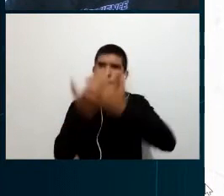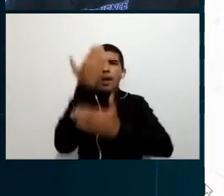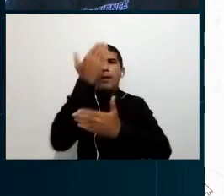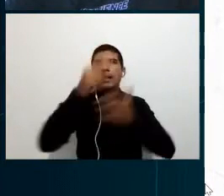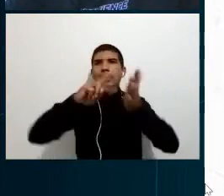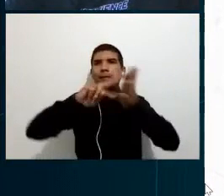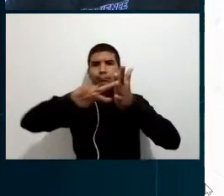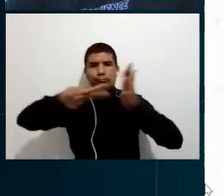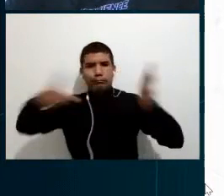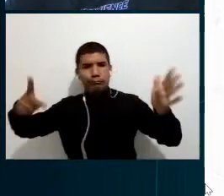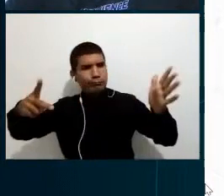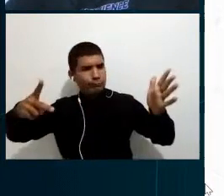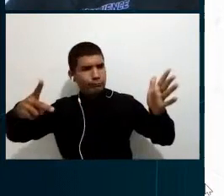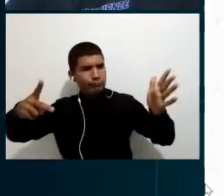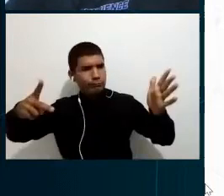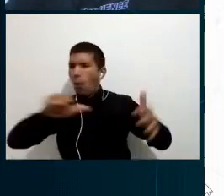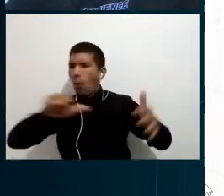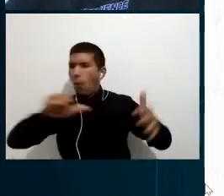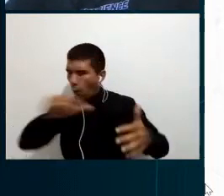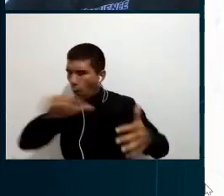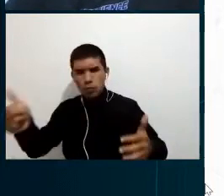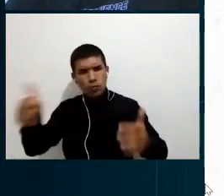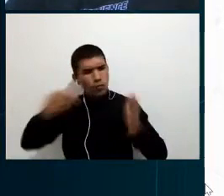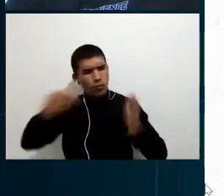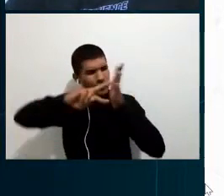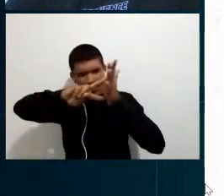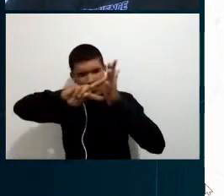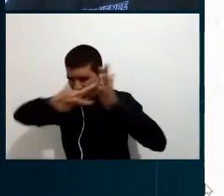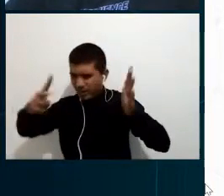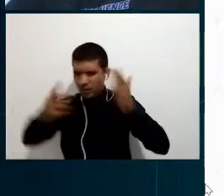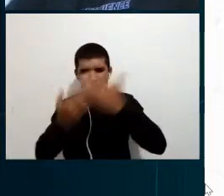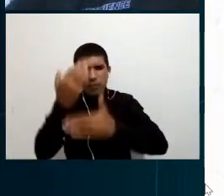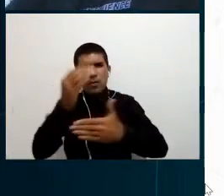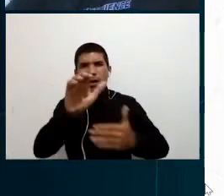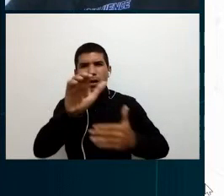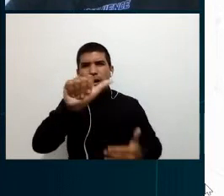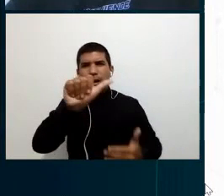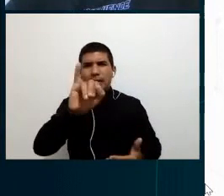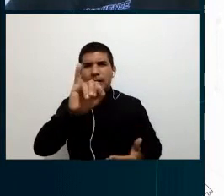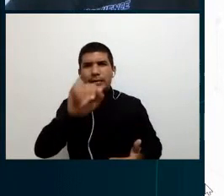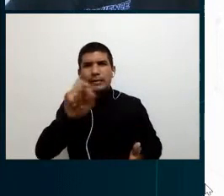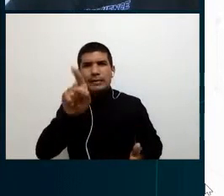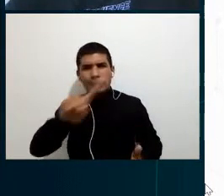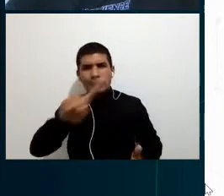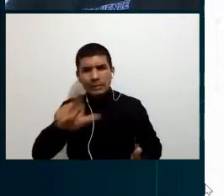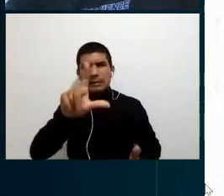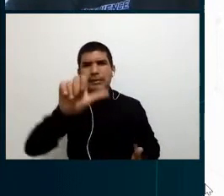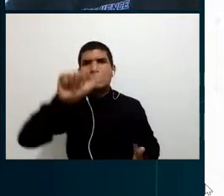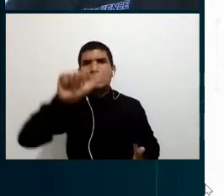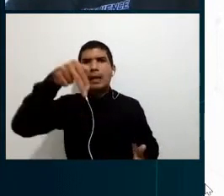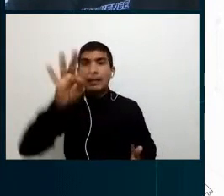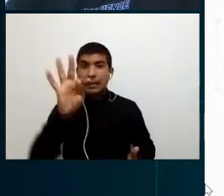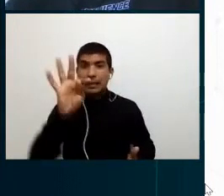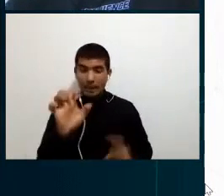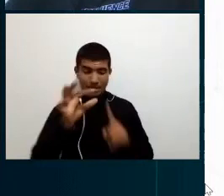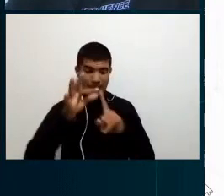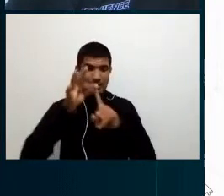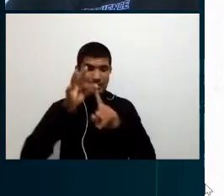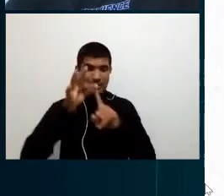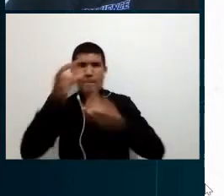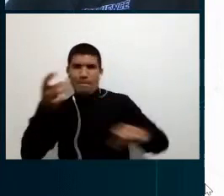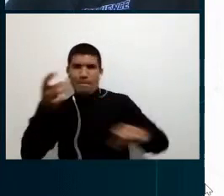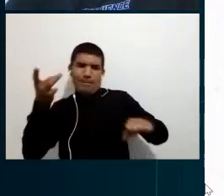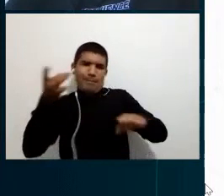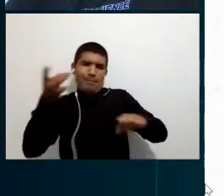de Kioto, donde se declara que este gas es un gas efecto invernadero con alto potencial.